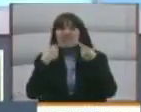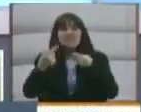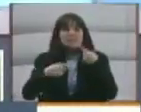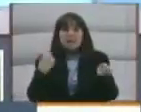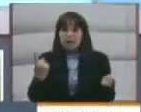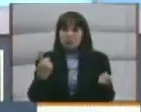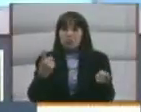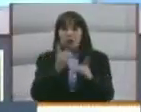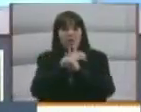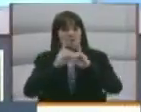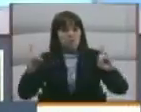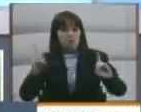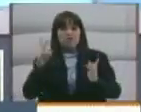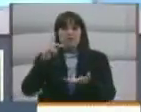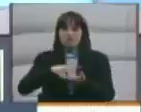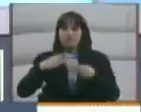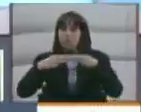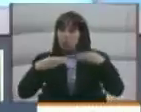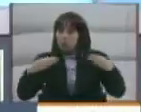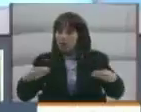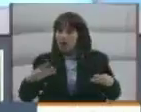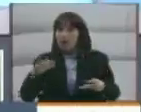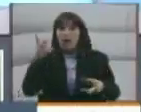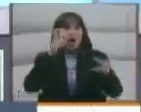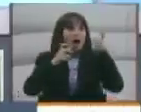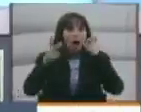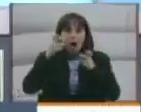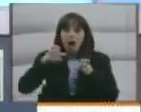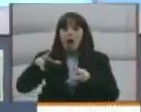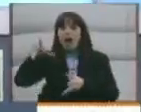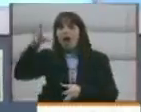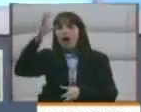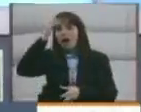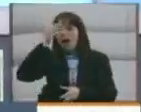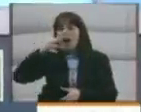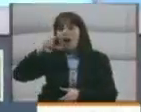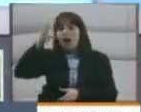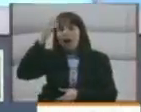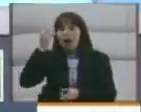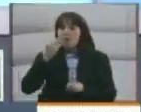democracia participativa y protagónica. Lo único que puede hacernos es bien.